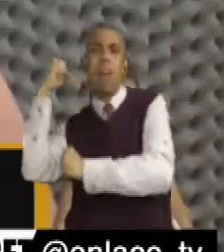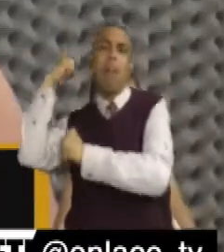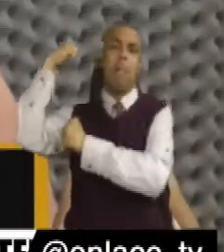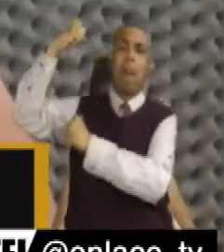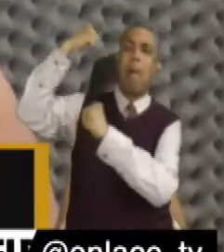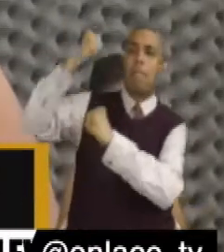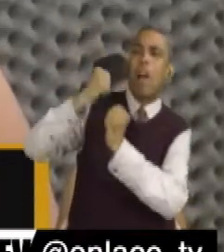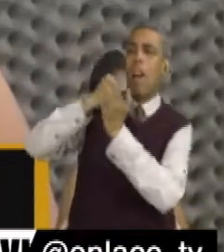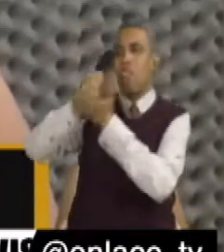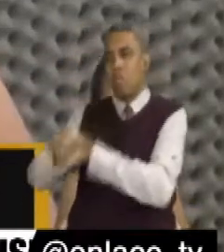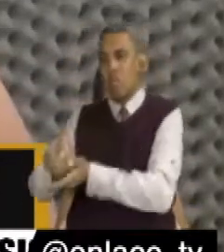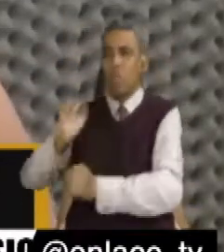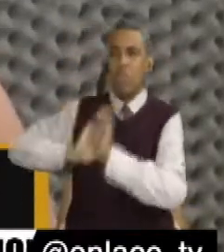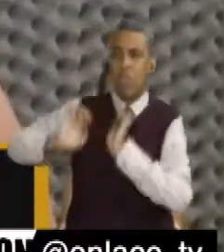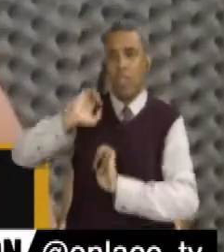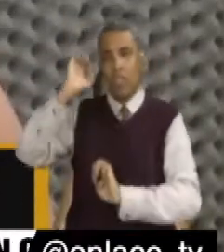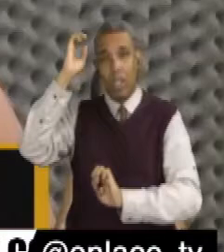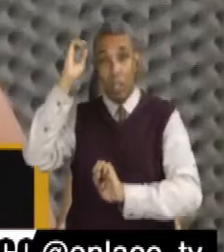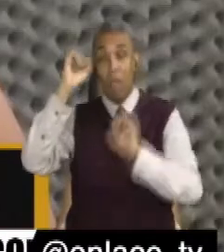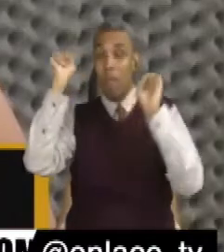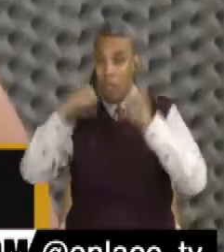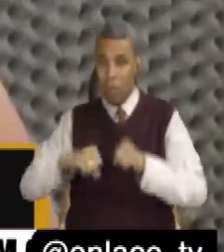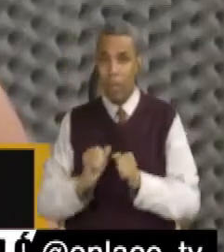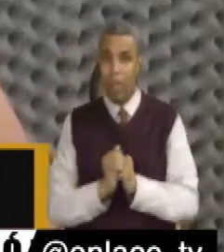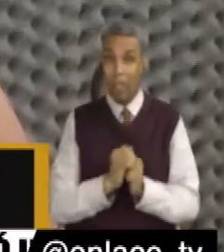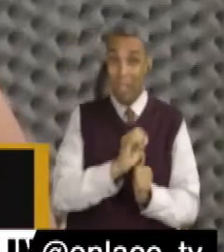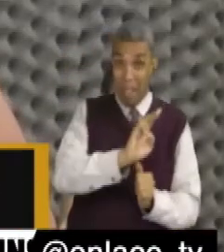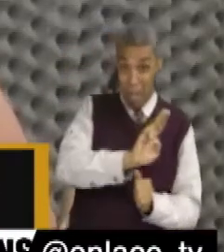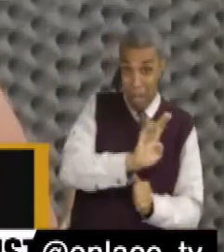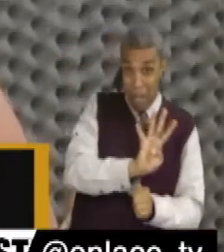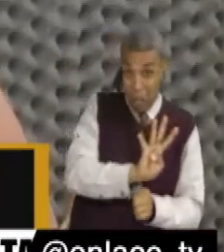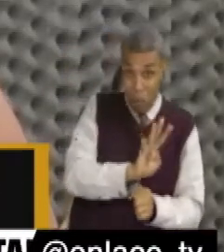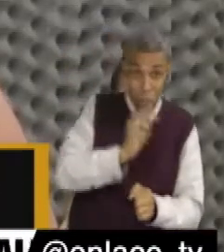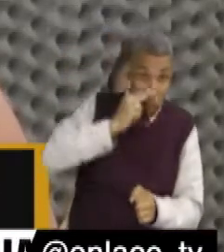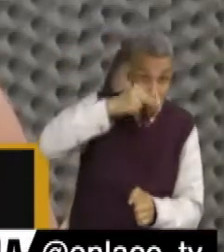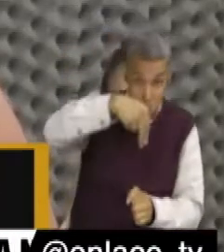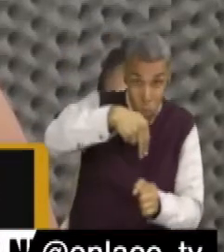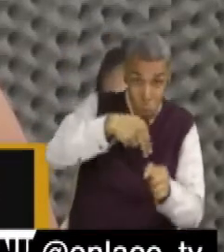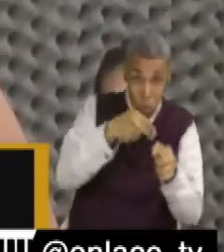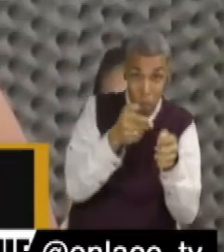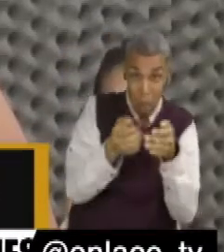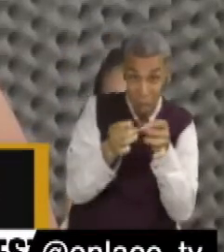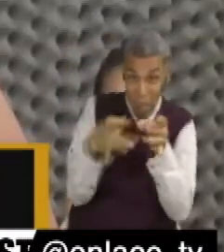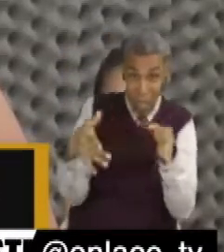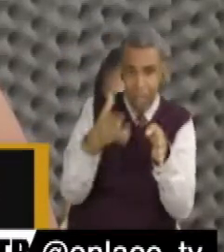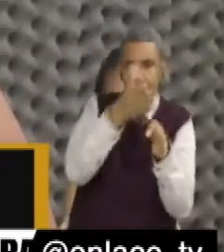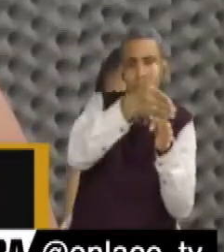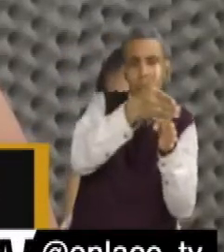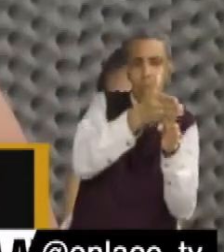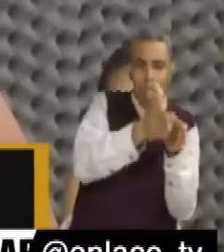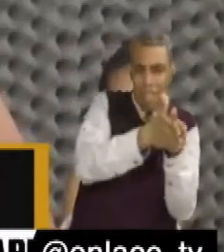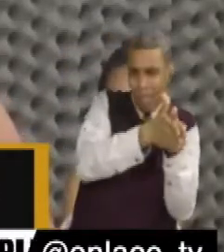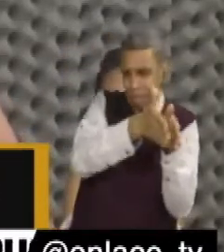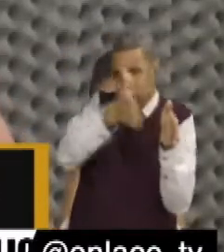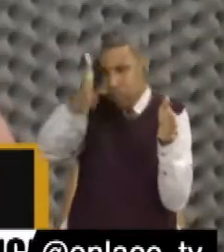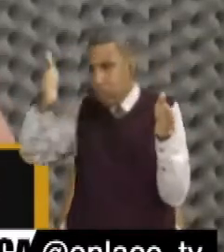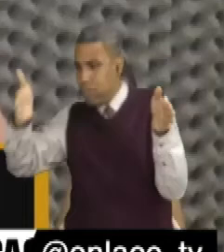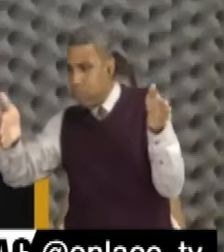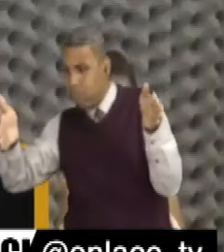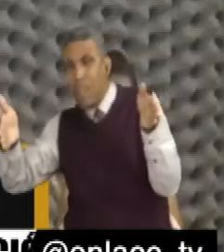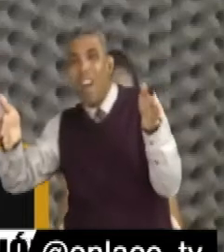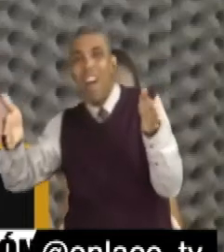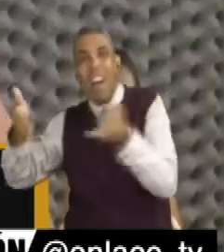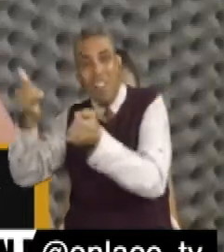deben hacerse a partir del 24 de junio hasta el 1 de julio, porque todavía todo este tiempo permite que se sigan inscribiendo